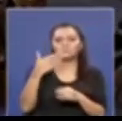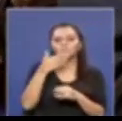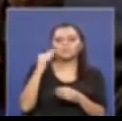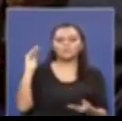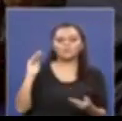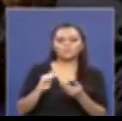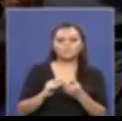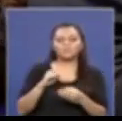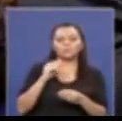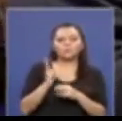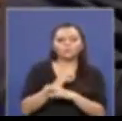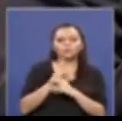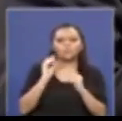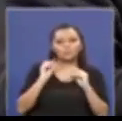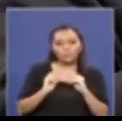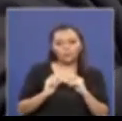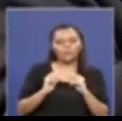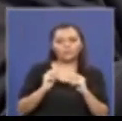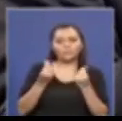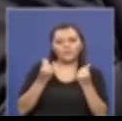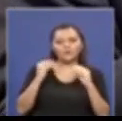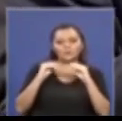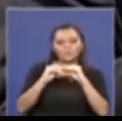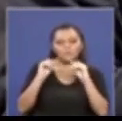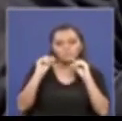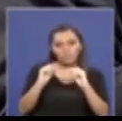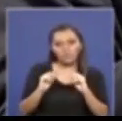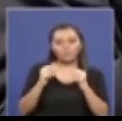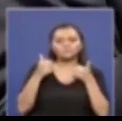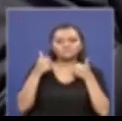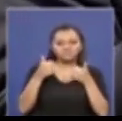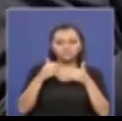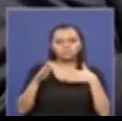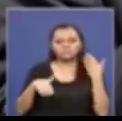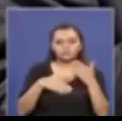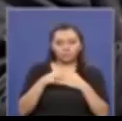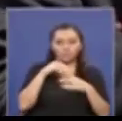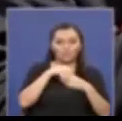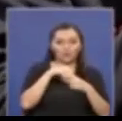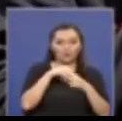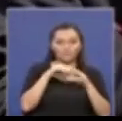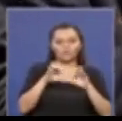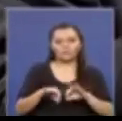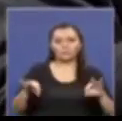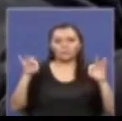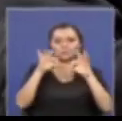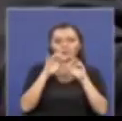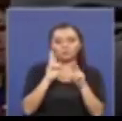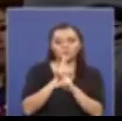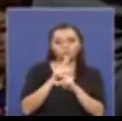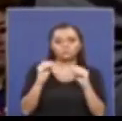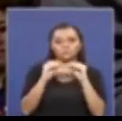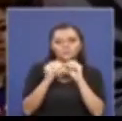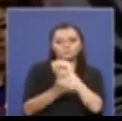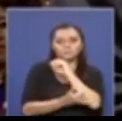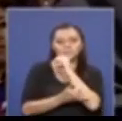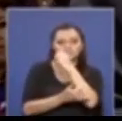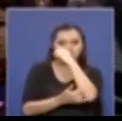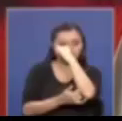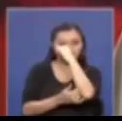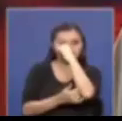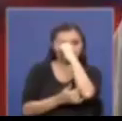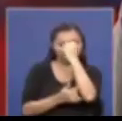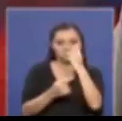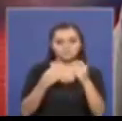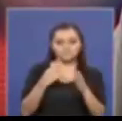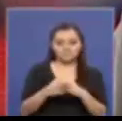prestaciones, consume menos, puede pagar la diferencia. Es un programa muy exitoso, con ahorros importantes en el consumo y para el país. Son las cosas que